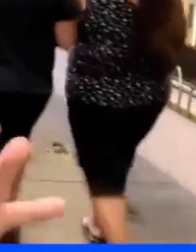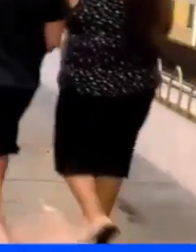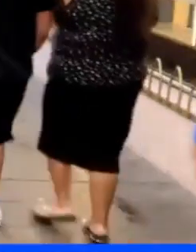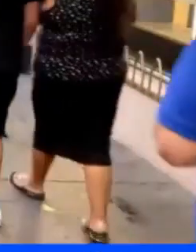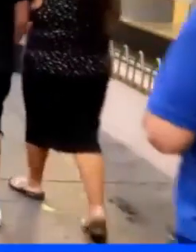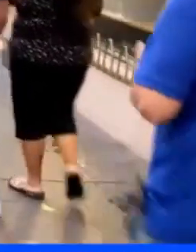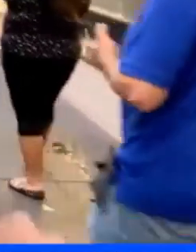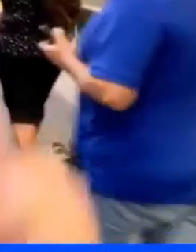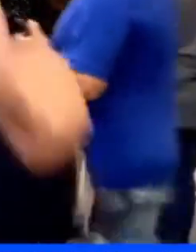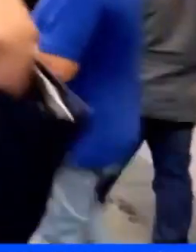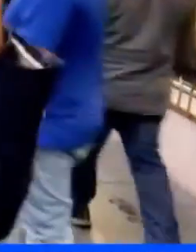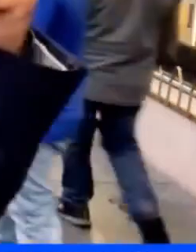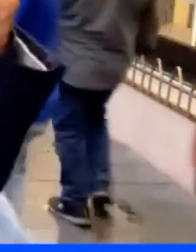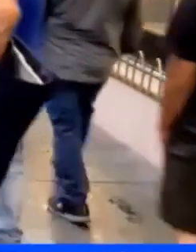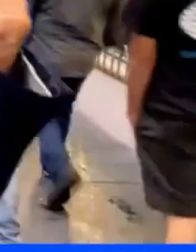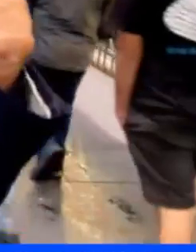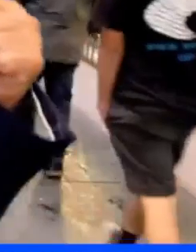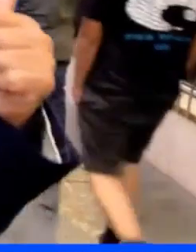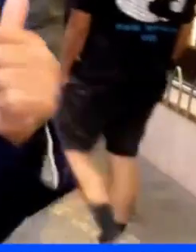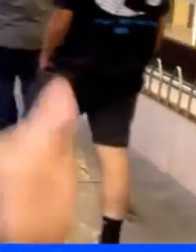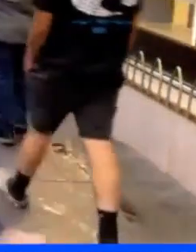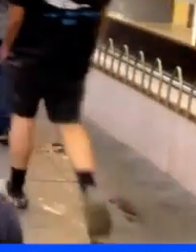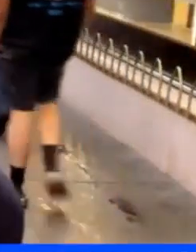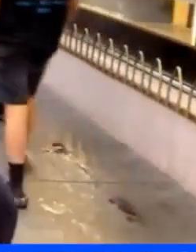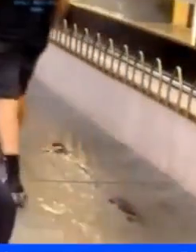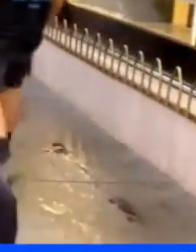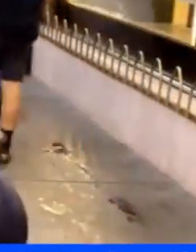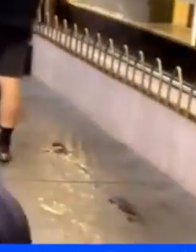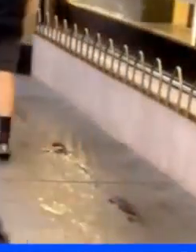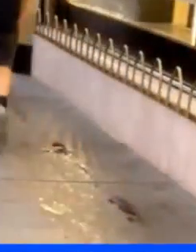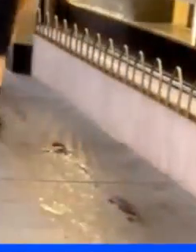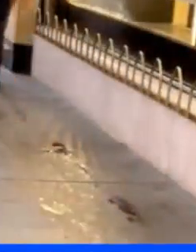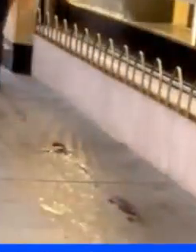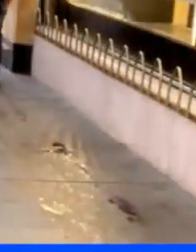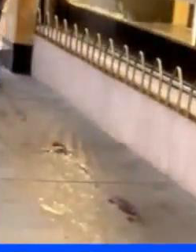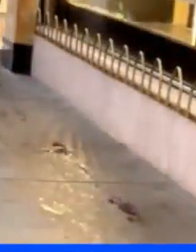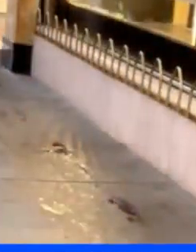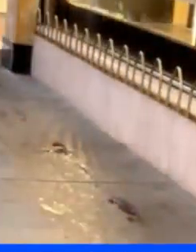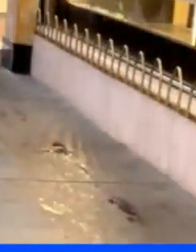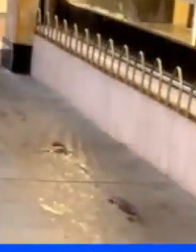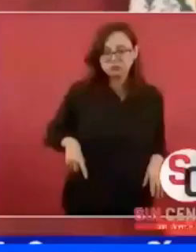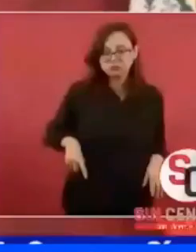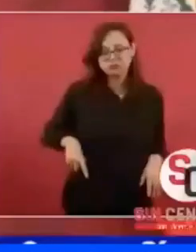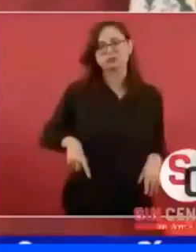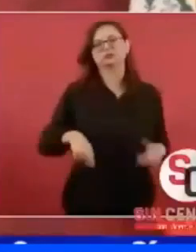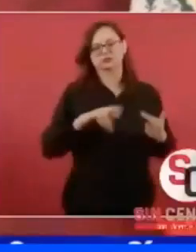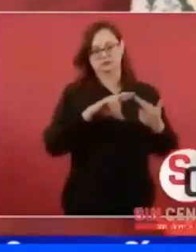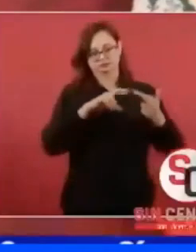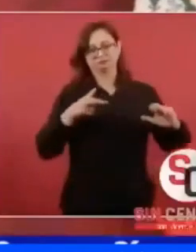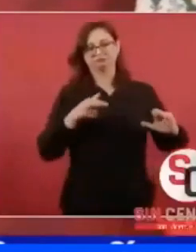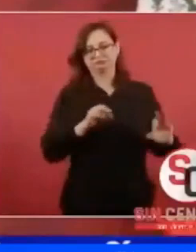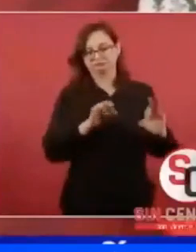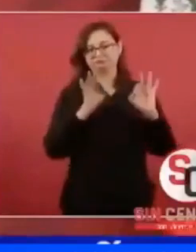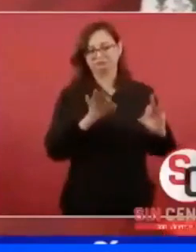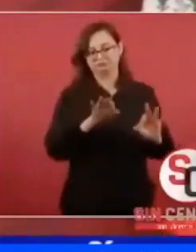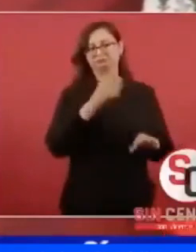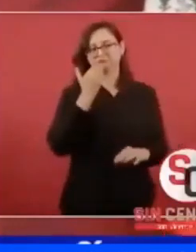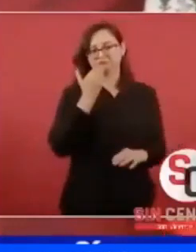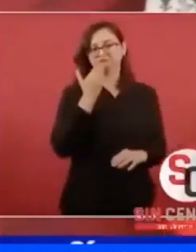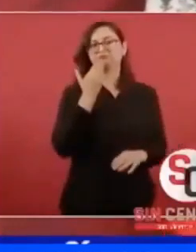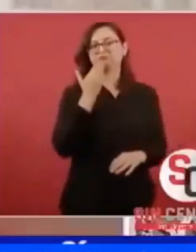manuel lópez obrador esta mañana en palacio nacional en la mañanera hoy creo